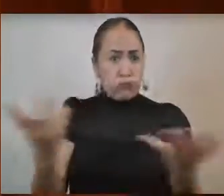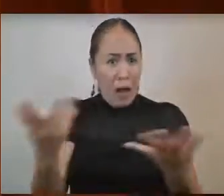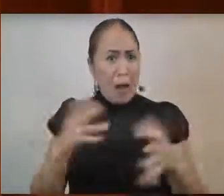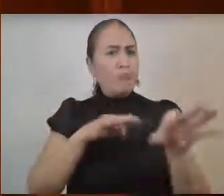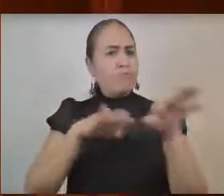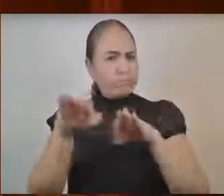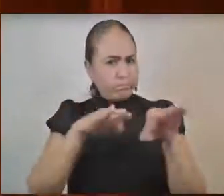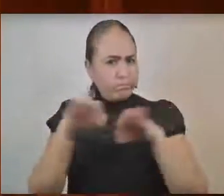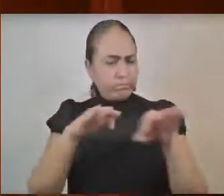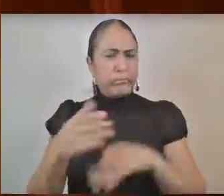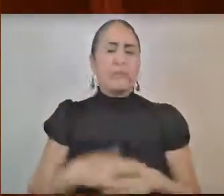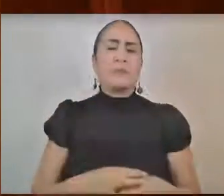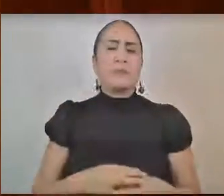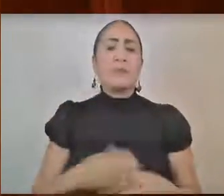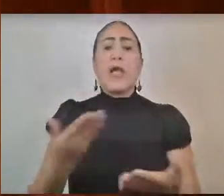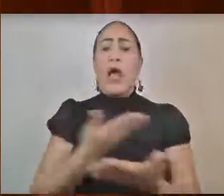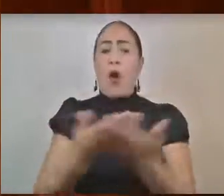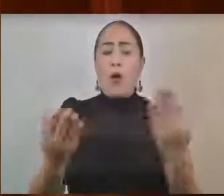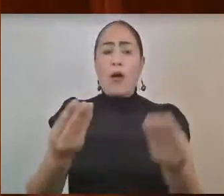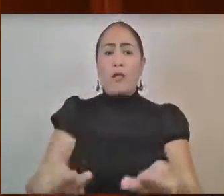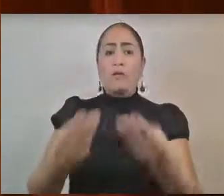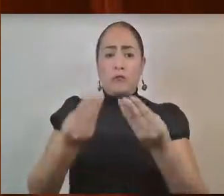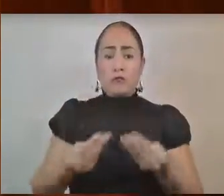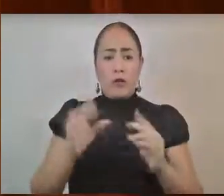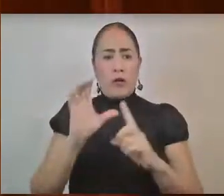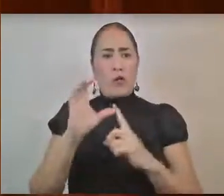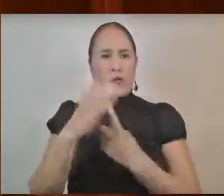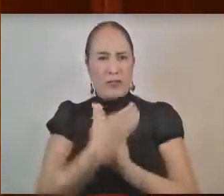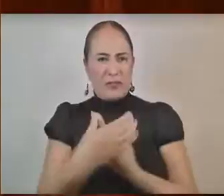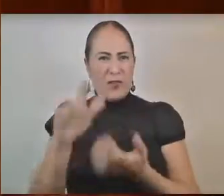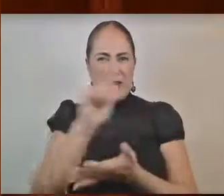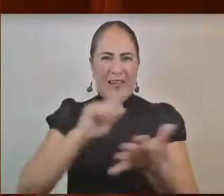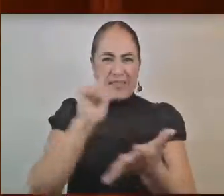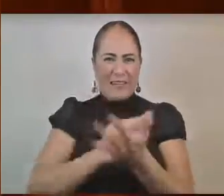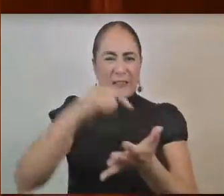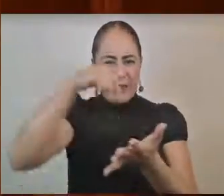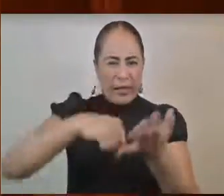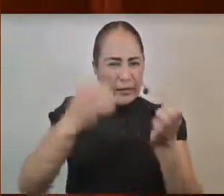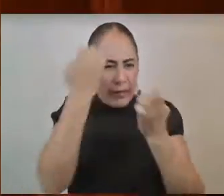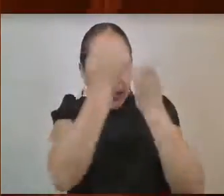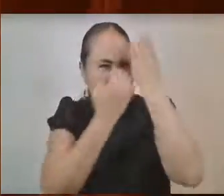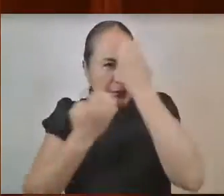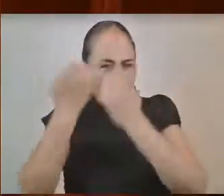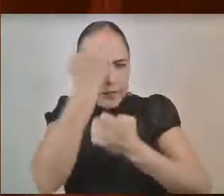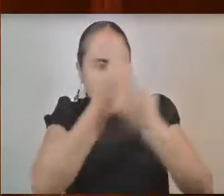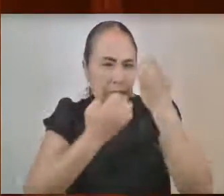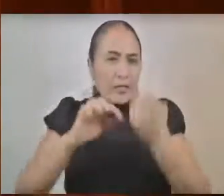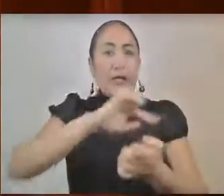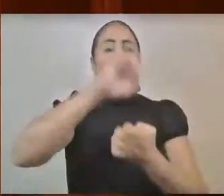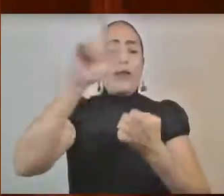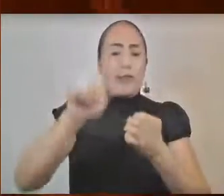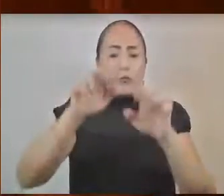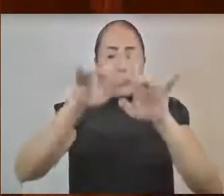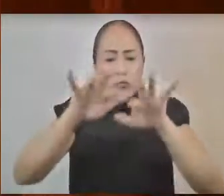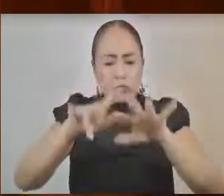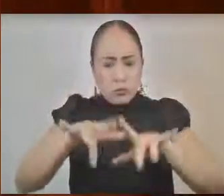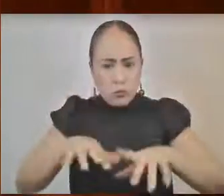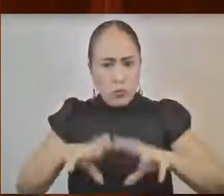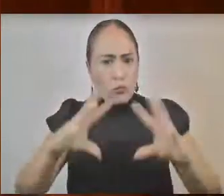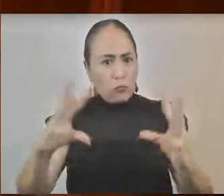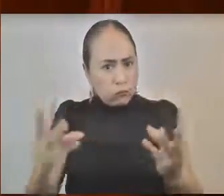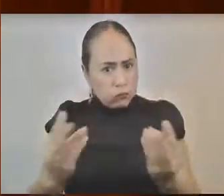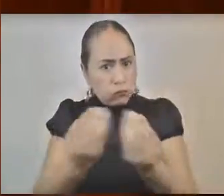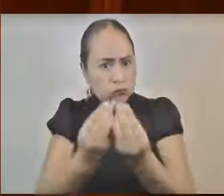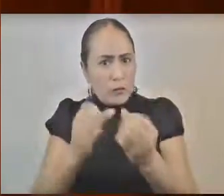se ha hecho del conocimiento a esta comisión legislativa para su efecto de análisis integración del dictamen y formulación de